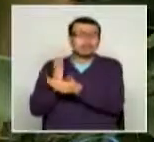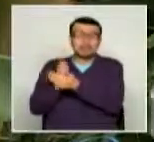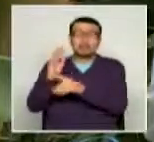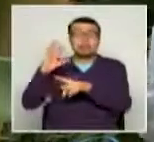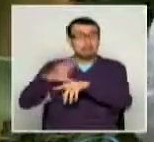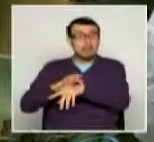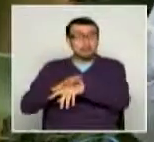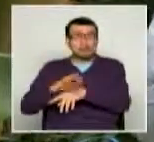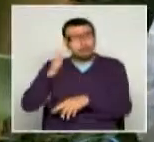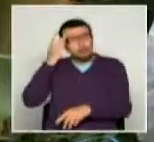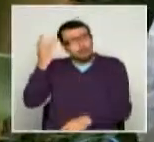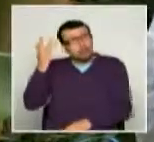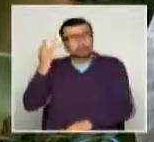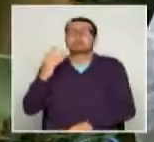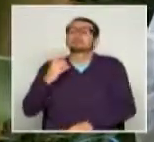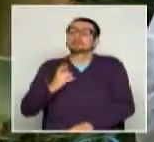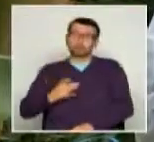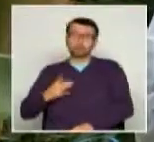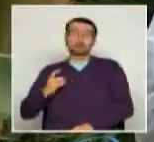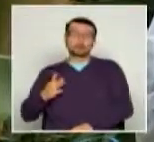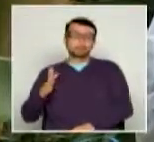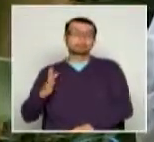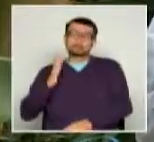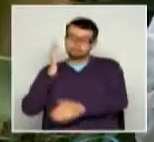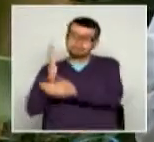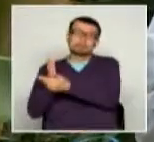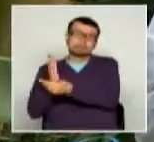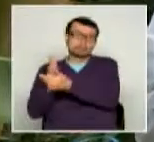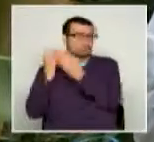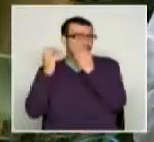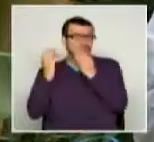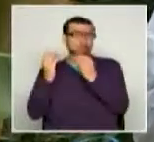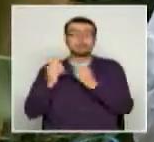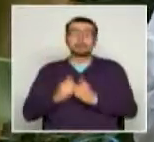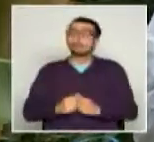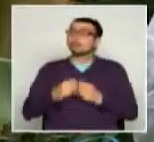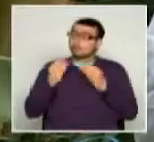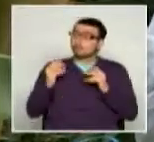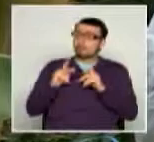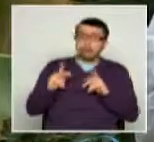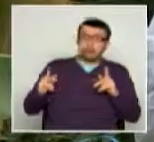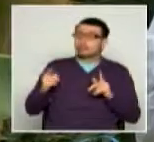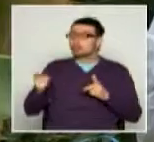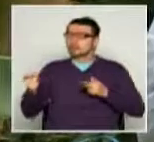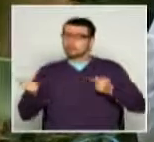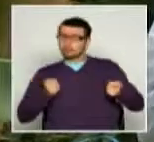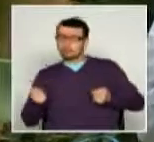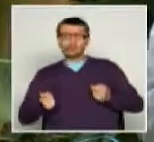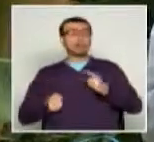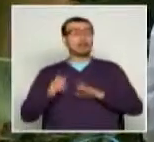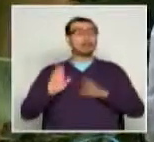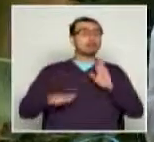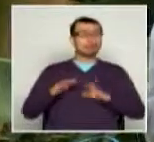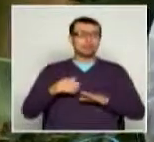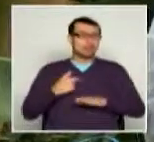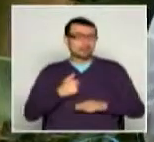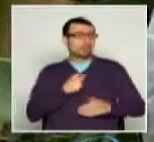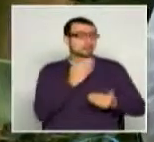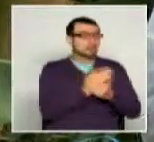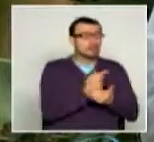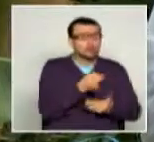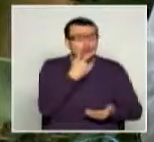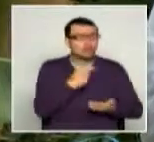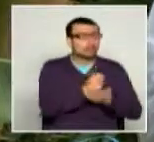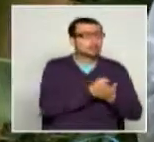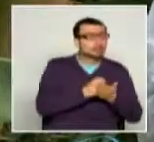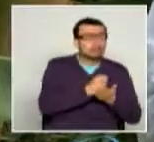del dolor hay muchas cosas, muchas personas están en ese manejo continuo de ciertos analgésicos que